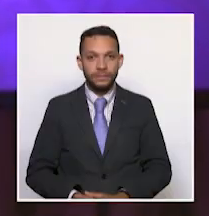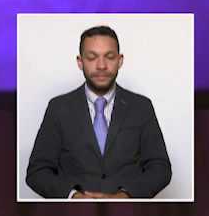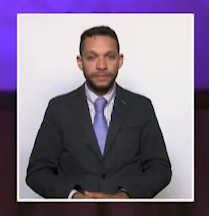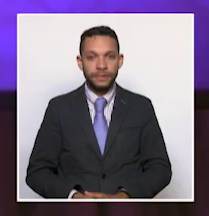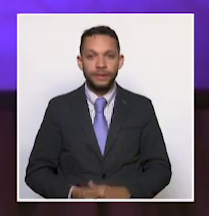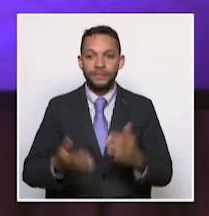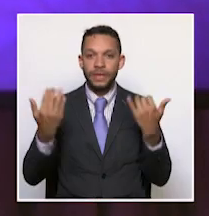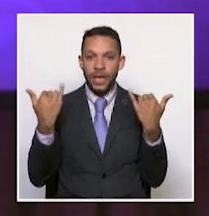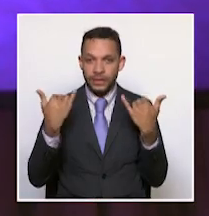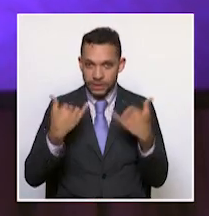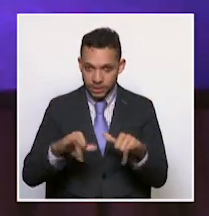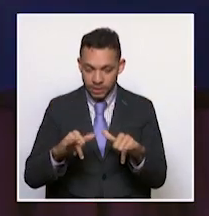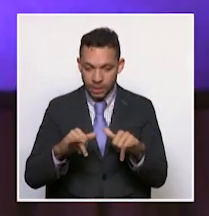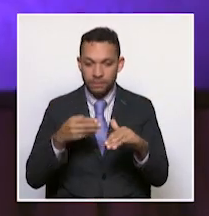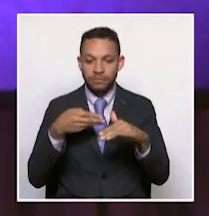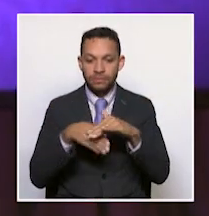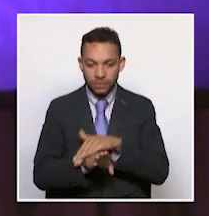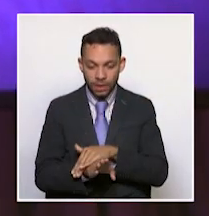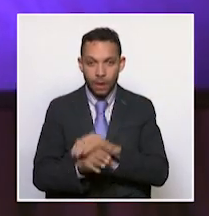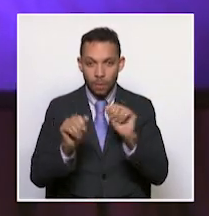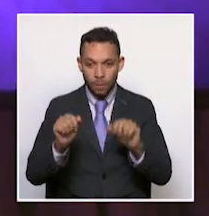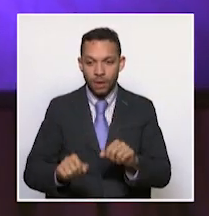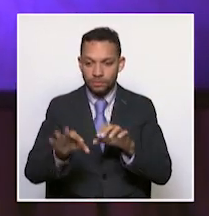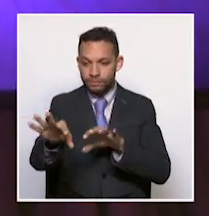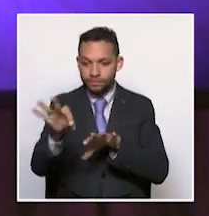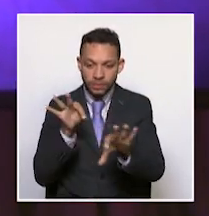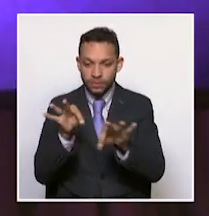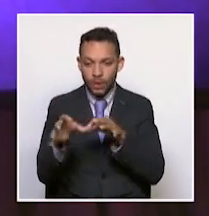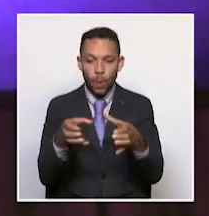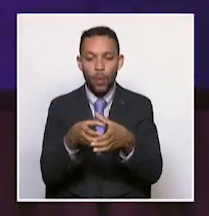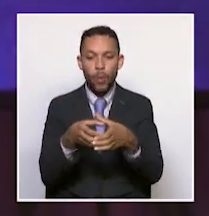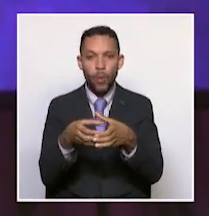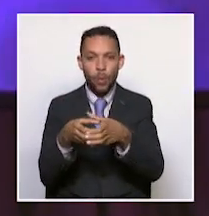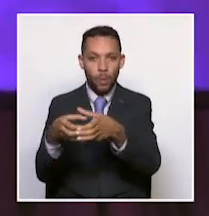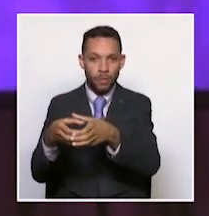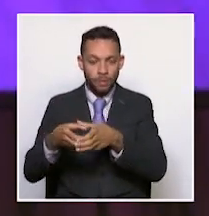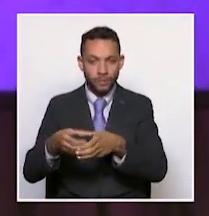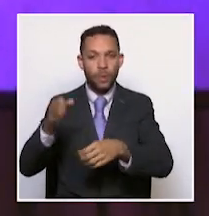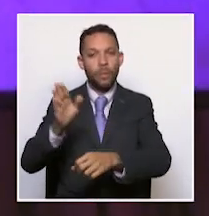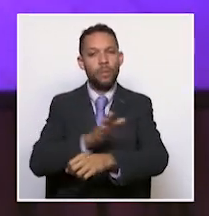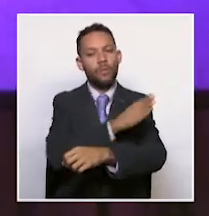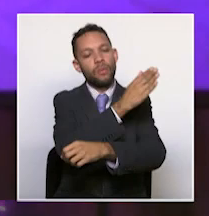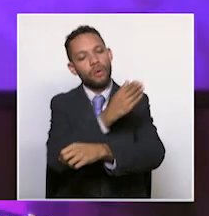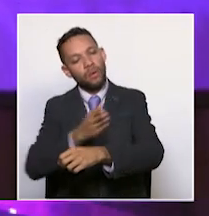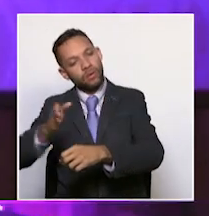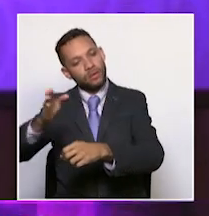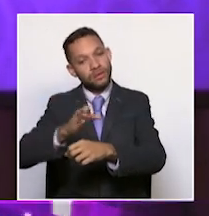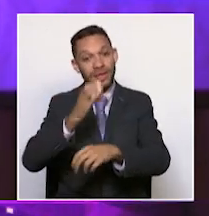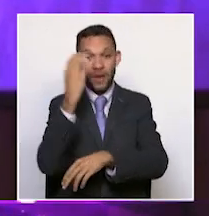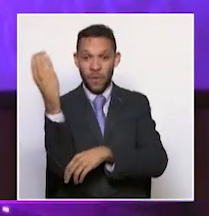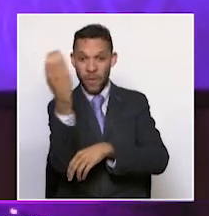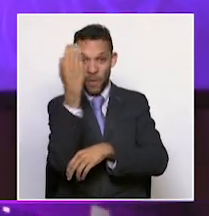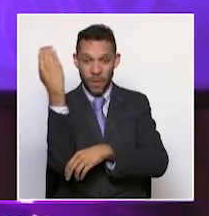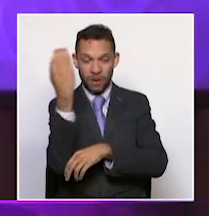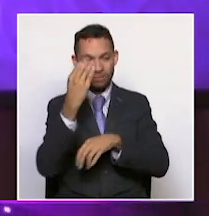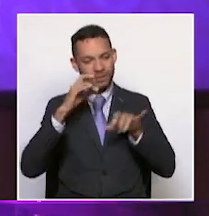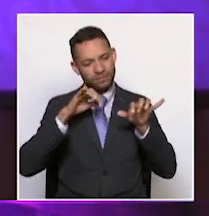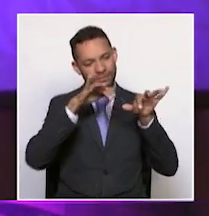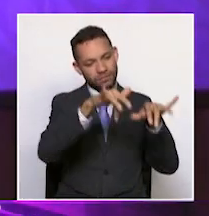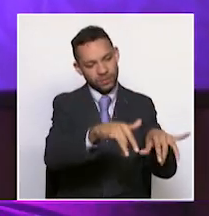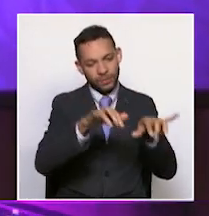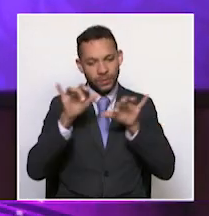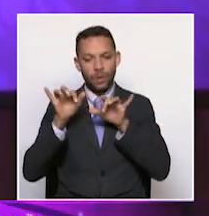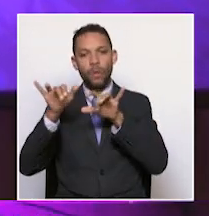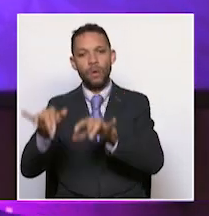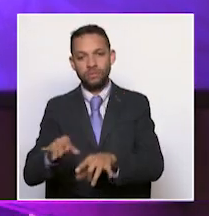Ya se encuentra abierta la convocatoria al 32º Festival Nacional de Música Colombiana, cuyo principal objetivo es promover la